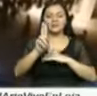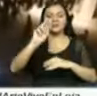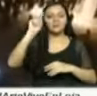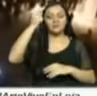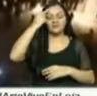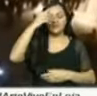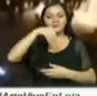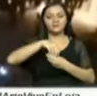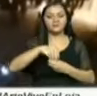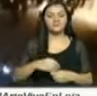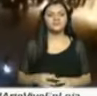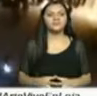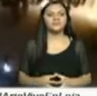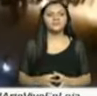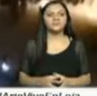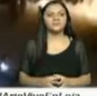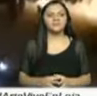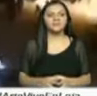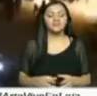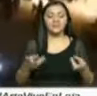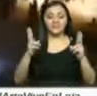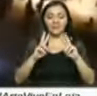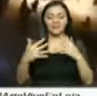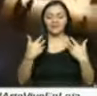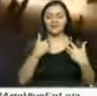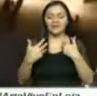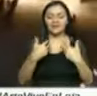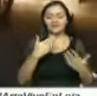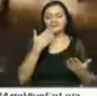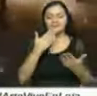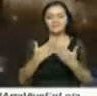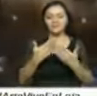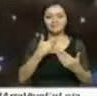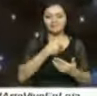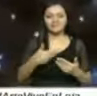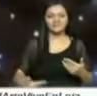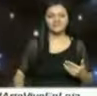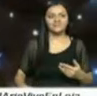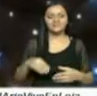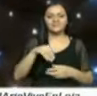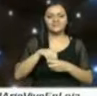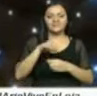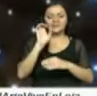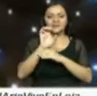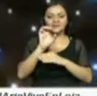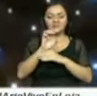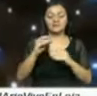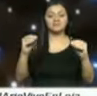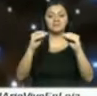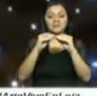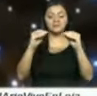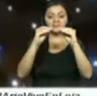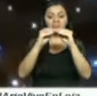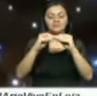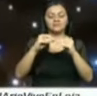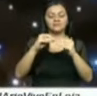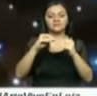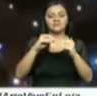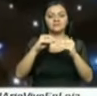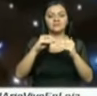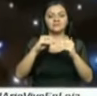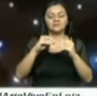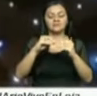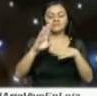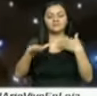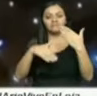gobierno nacional. Allí estaban los artistas que agradecieron al presidente de la República y además las interpretaciones de